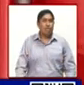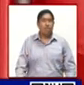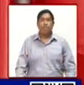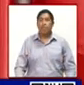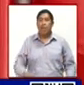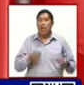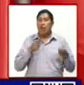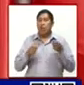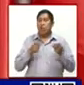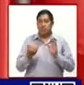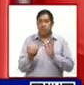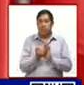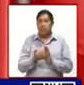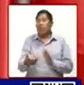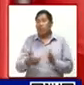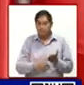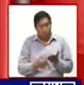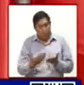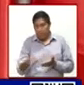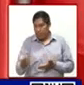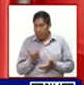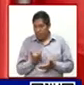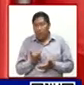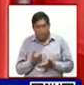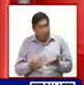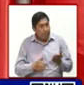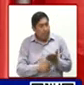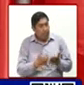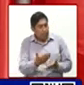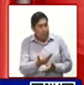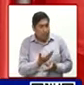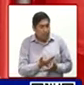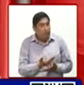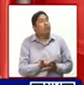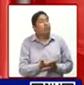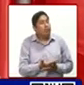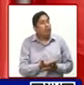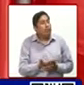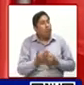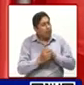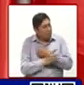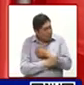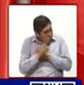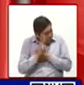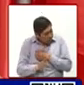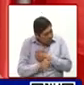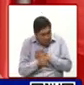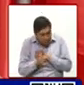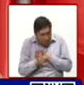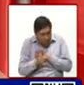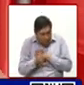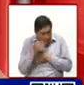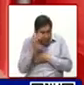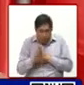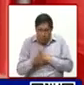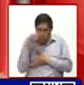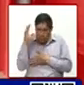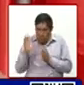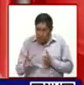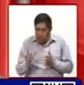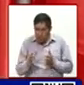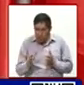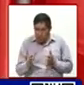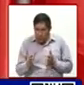El control de identidad en la nueva terminal a dos súbditos venezolanos, un colombiano, una boliviana, que